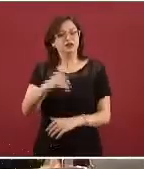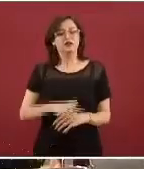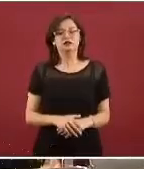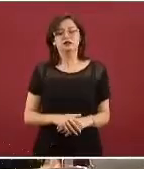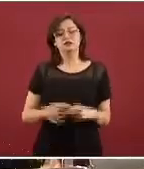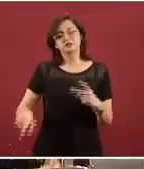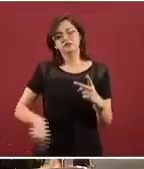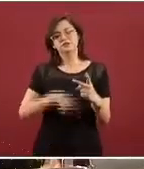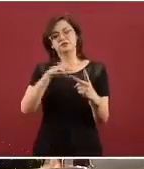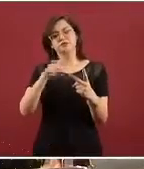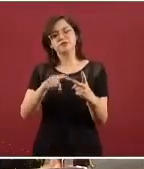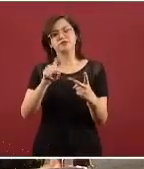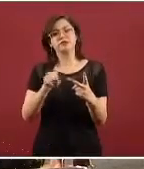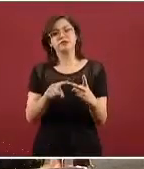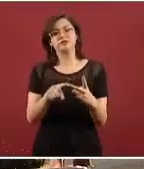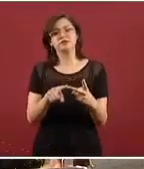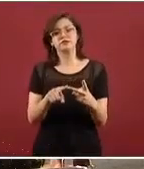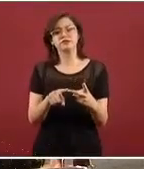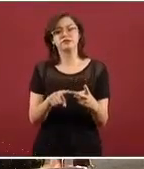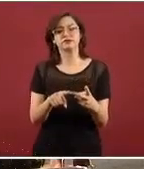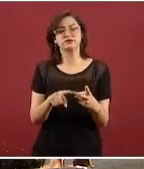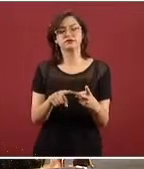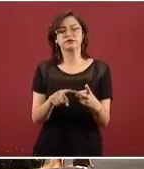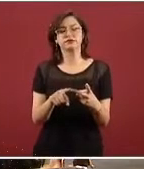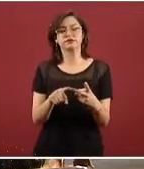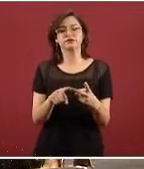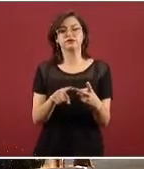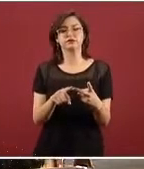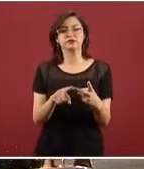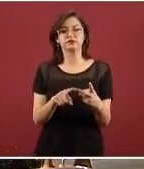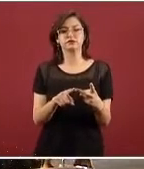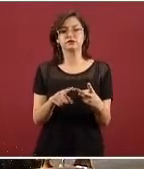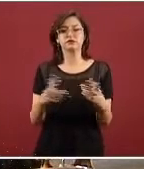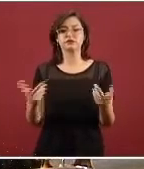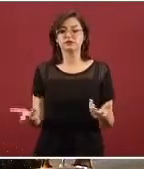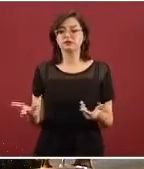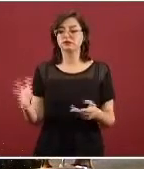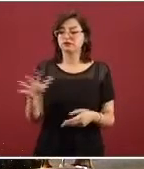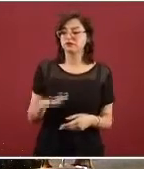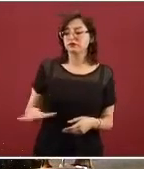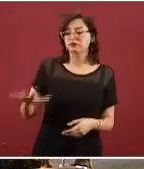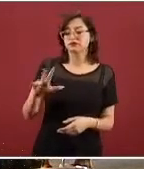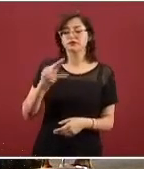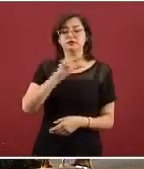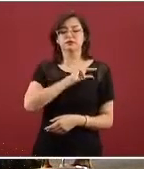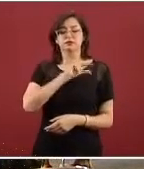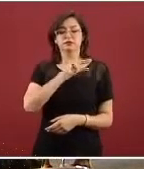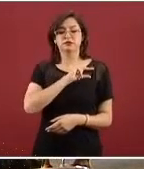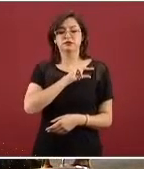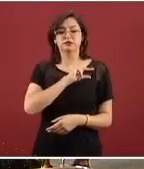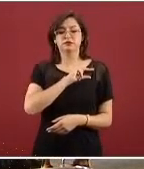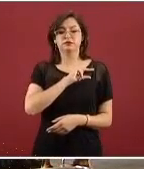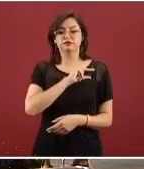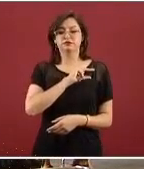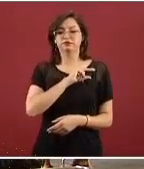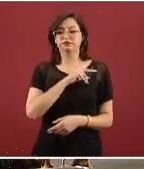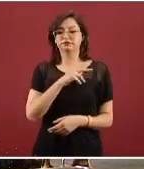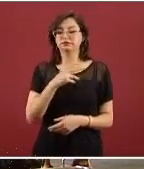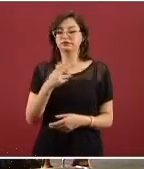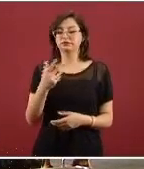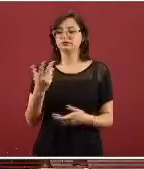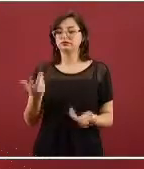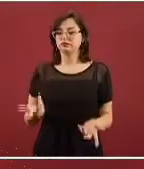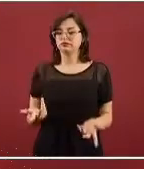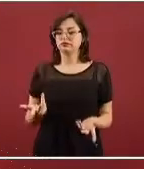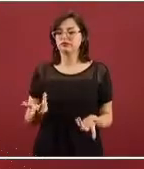razón estratégica es que para el sector privado no puede haber interés alguno